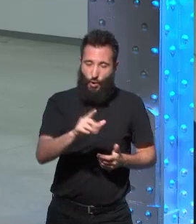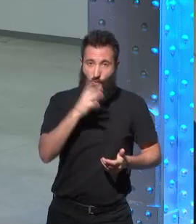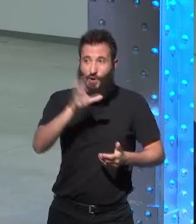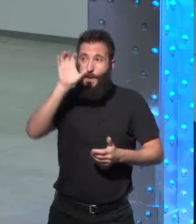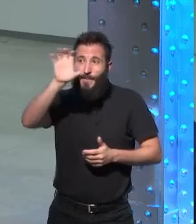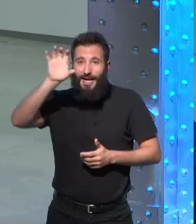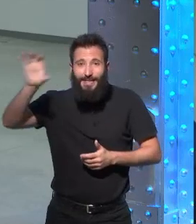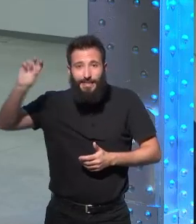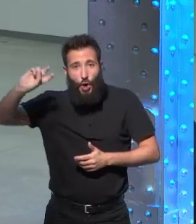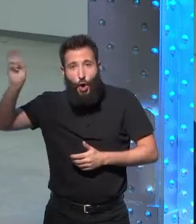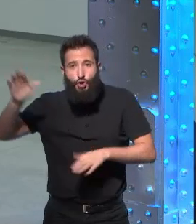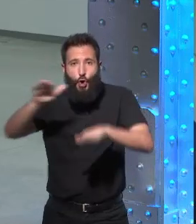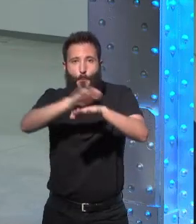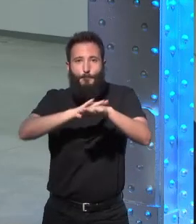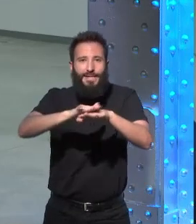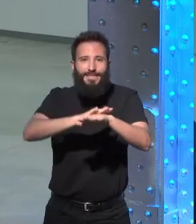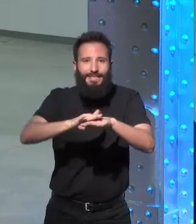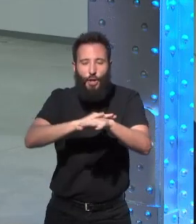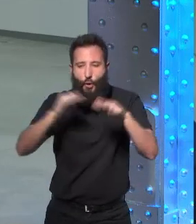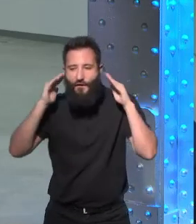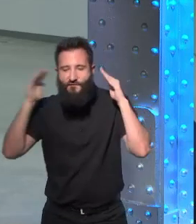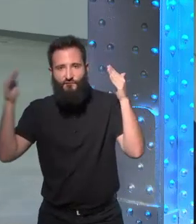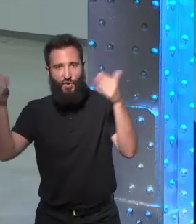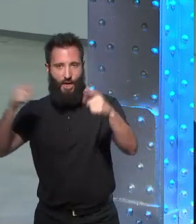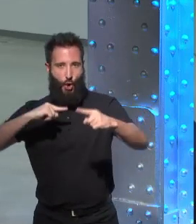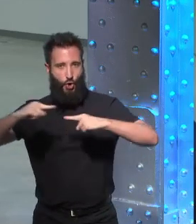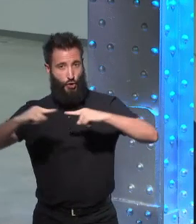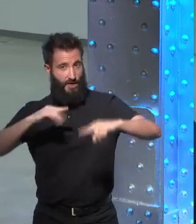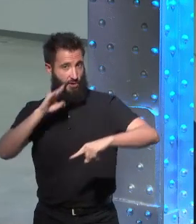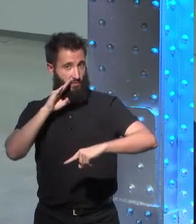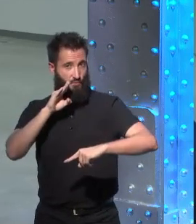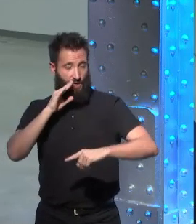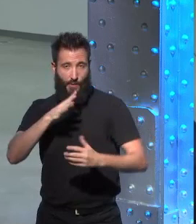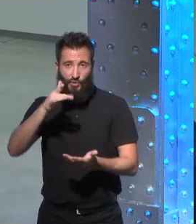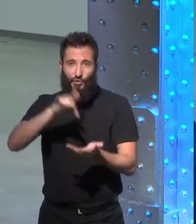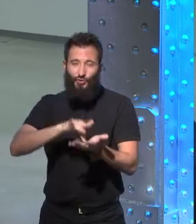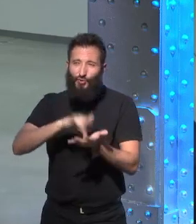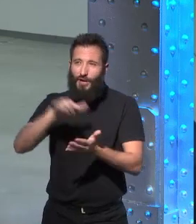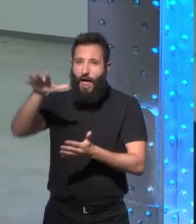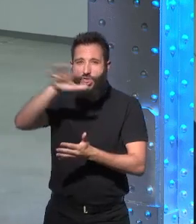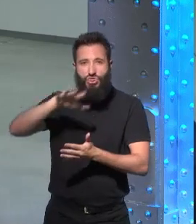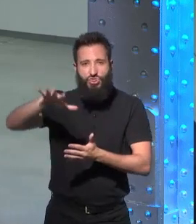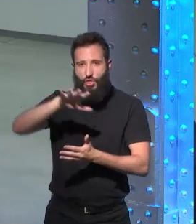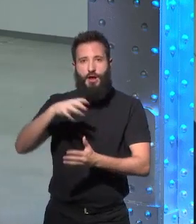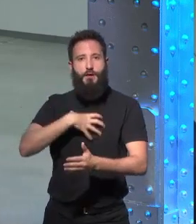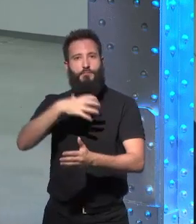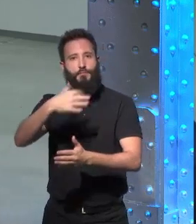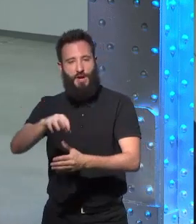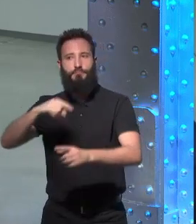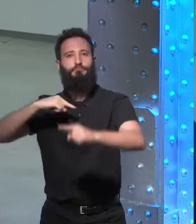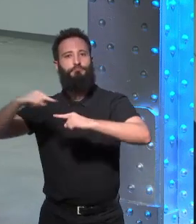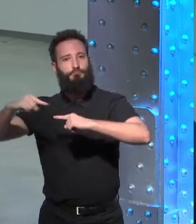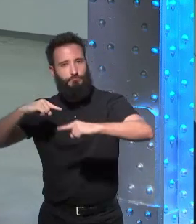un ministerio para desarrollar esta coordinación y además está puesto en un lugar donde verdaderamente se pueda